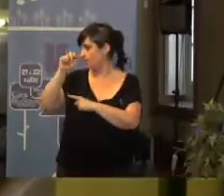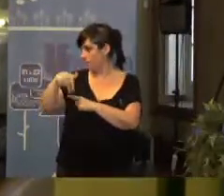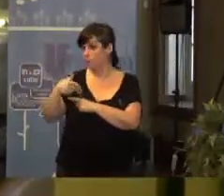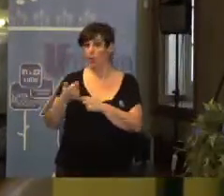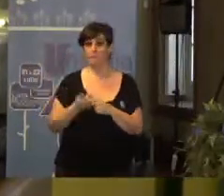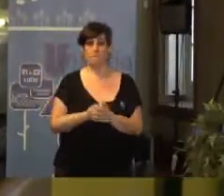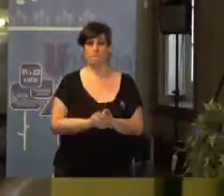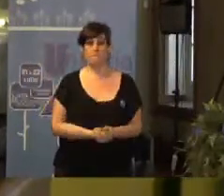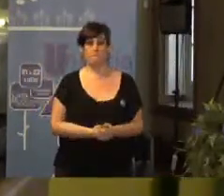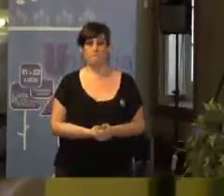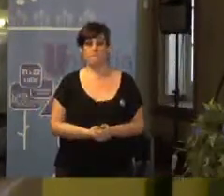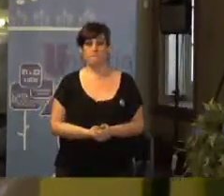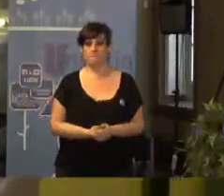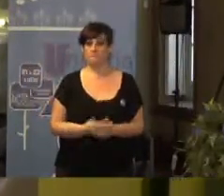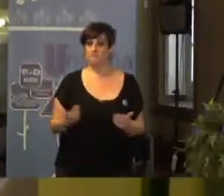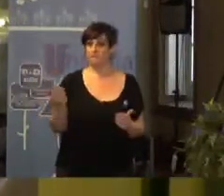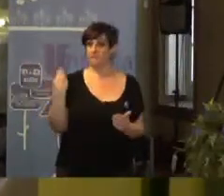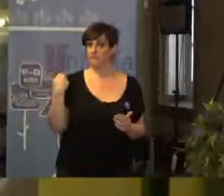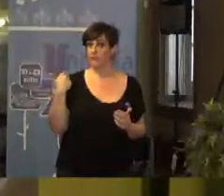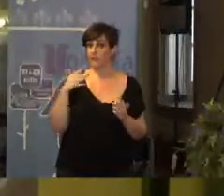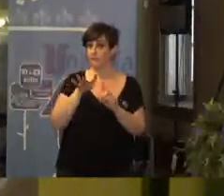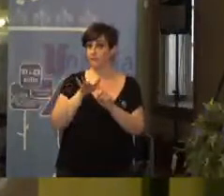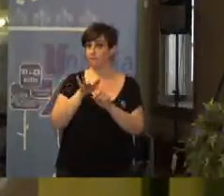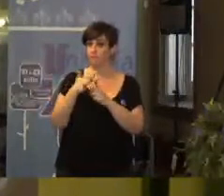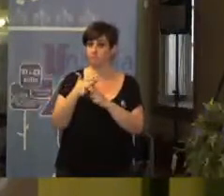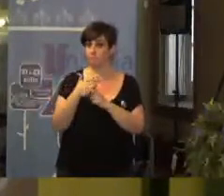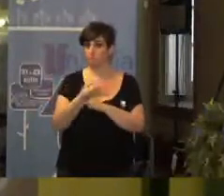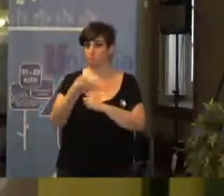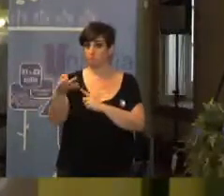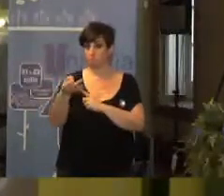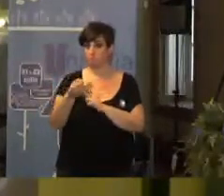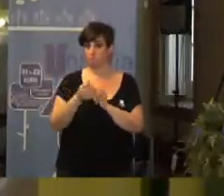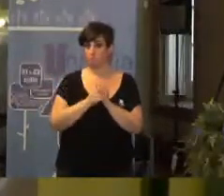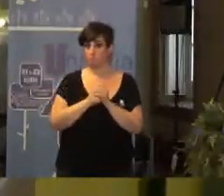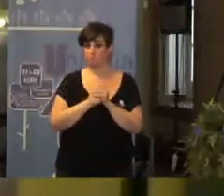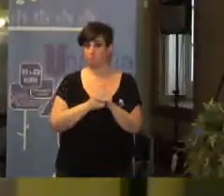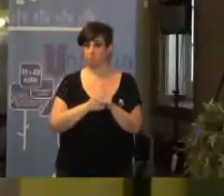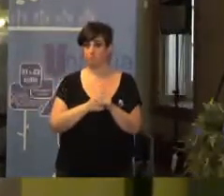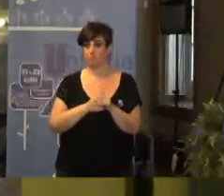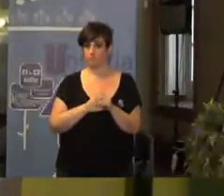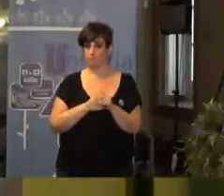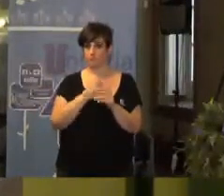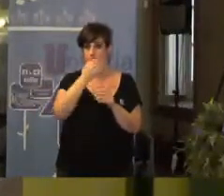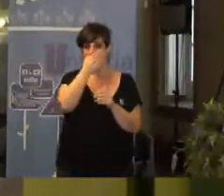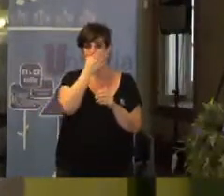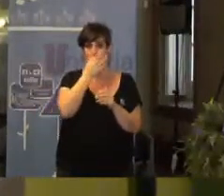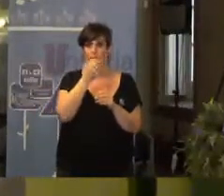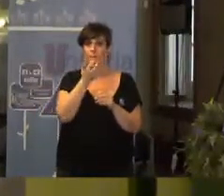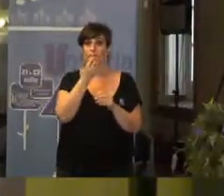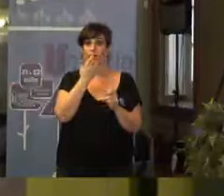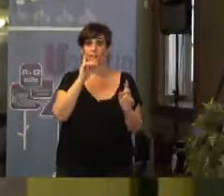Marilar, contextualizaba absolutamente correcta a súa observación. Eu cando falo do